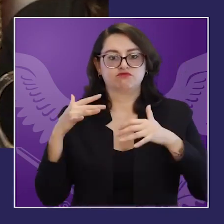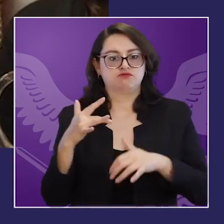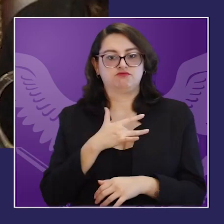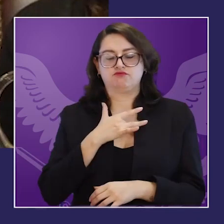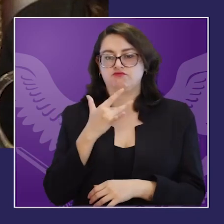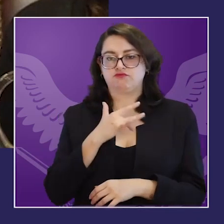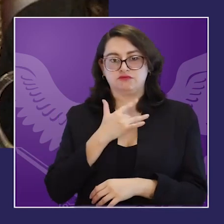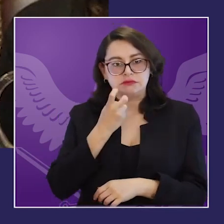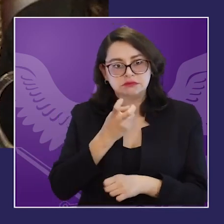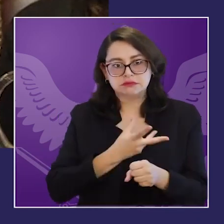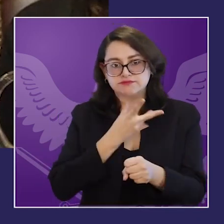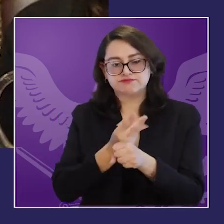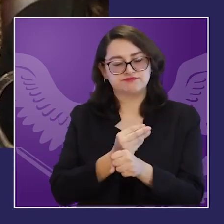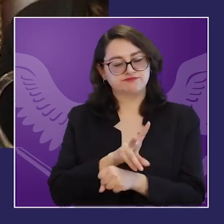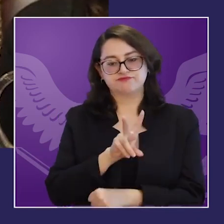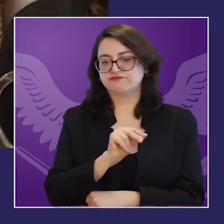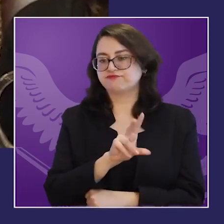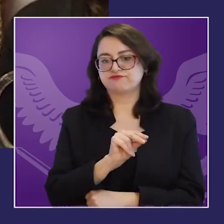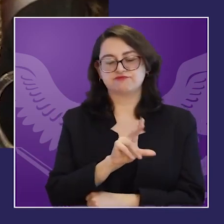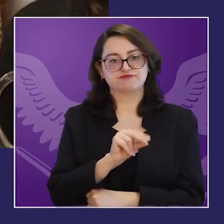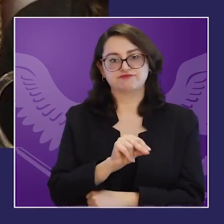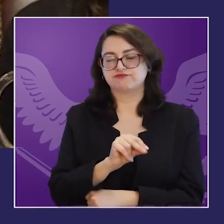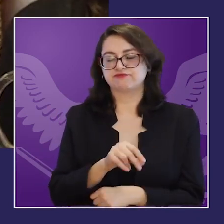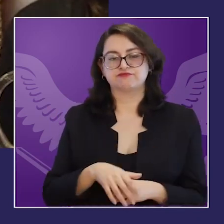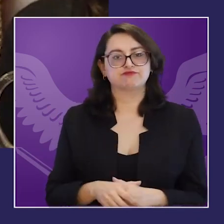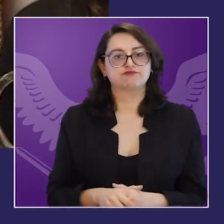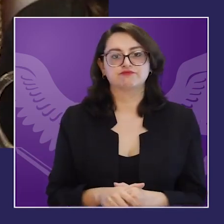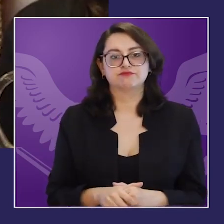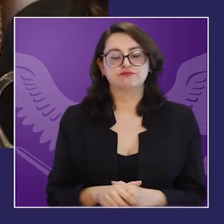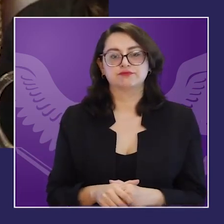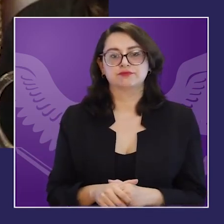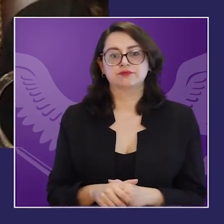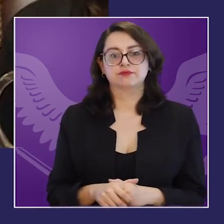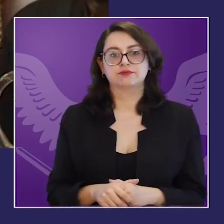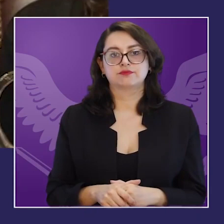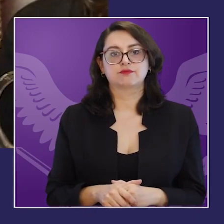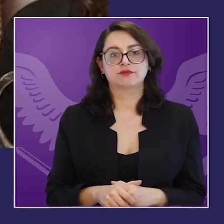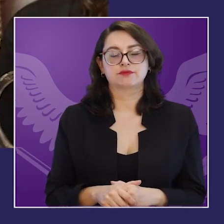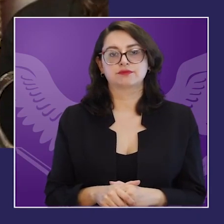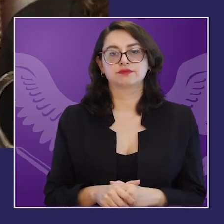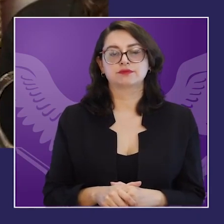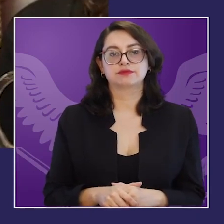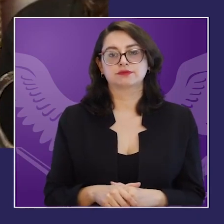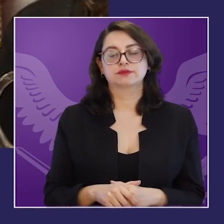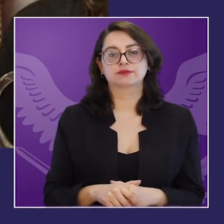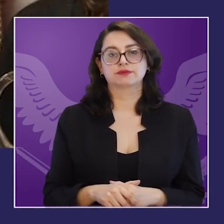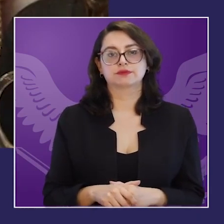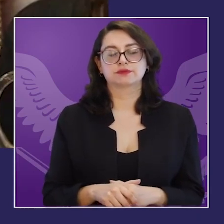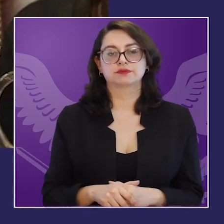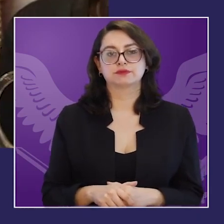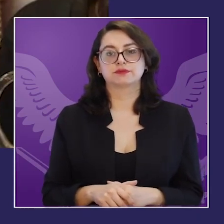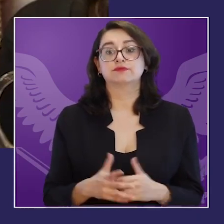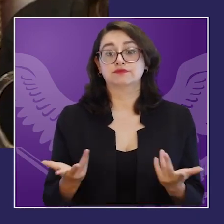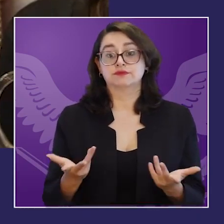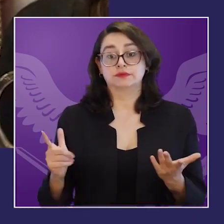Reparación Económica para las niñas, niños y adolescentes, conocida como RENIA. Esta ley, que